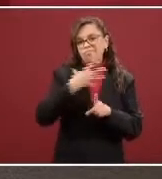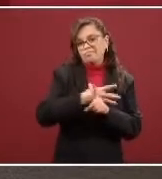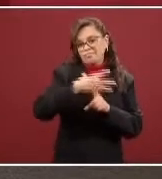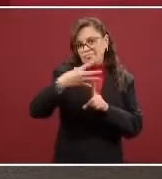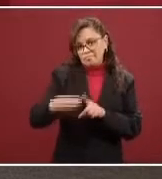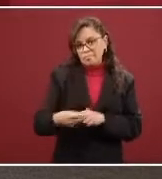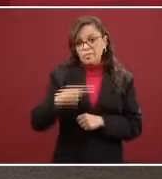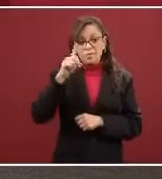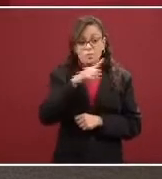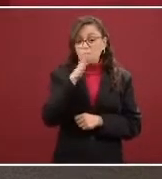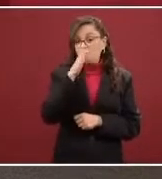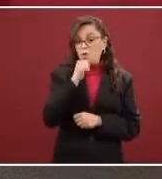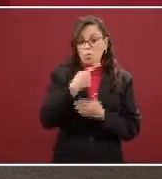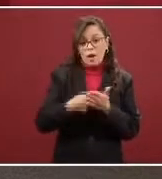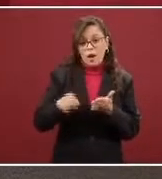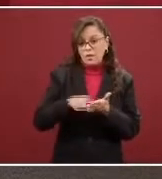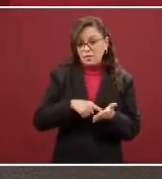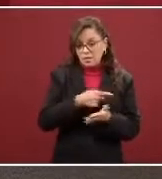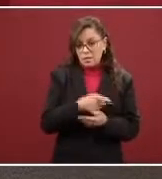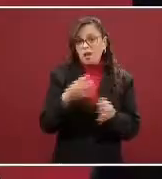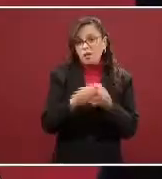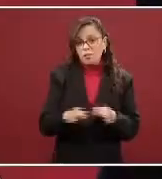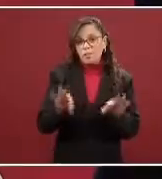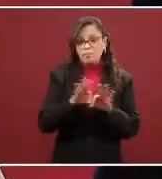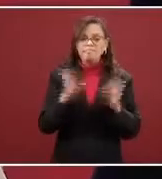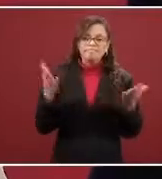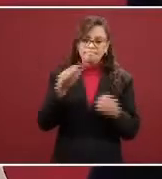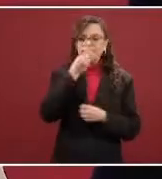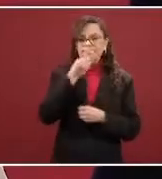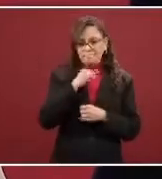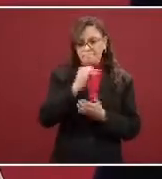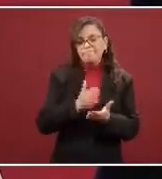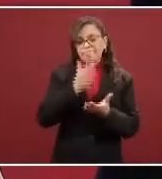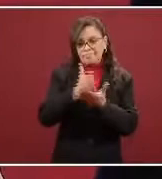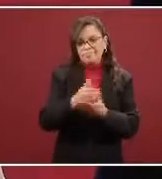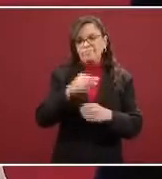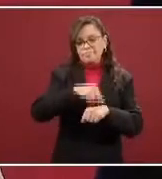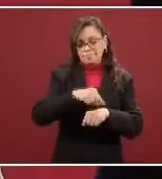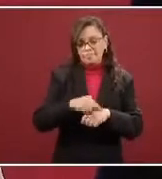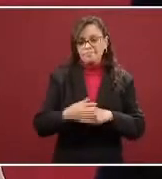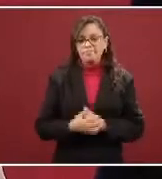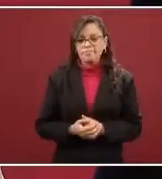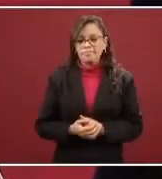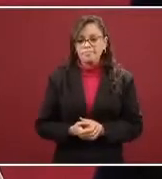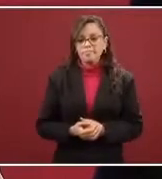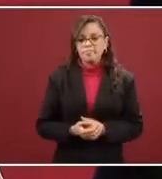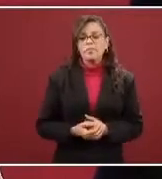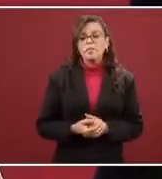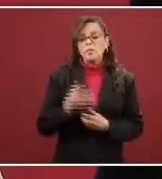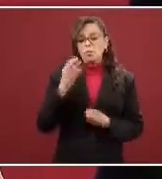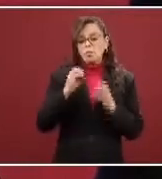buscar mantener comunicación con ellos a través de vía telefónica, mensajes o inclusive redes sociales.